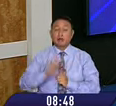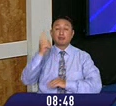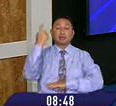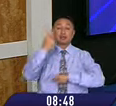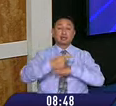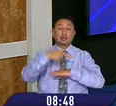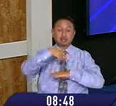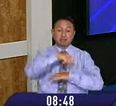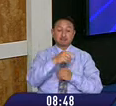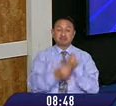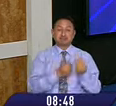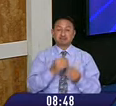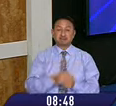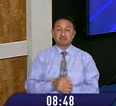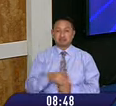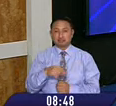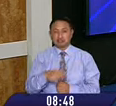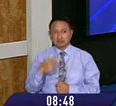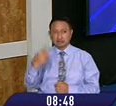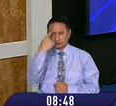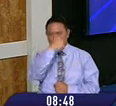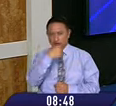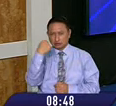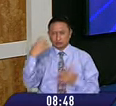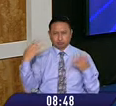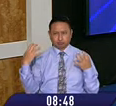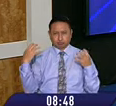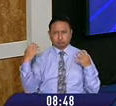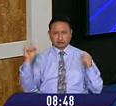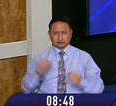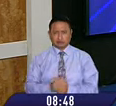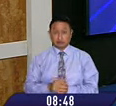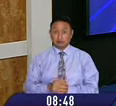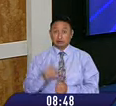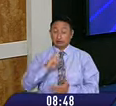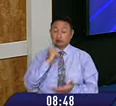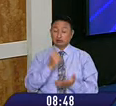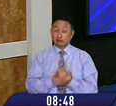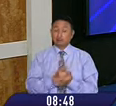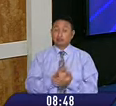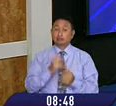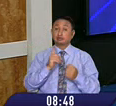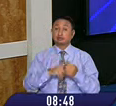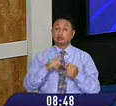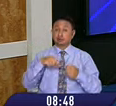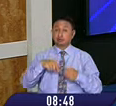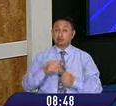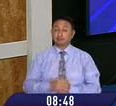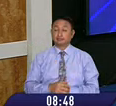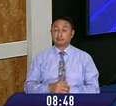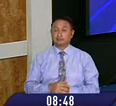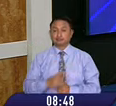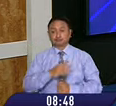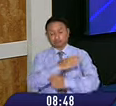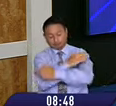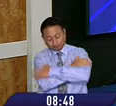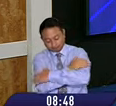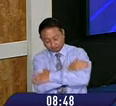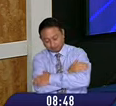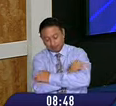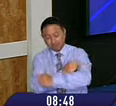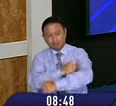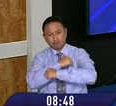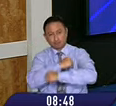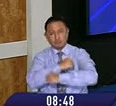trabajo. Ahí lo vimos con cara tensa, obviamente tiene mucho trabajo en la primera ciudad del Ecuador. Así que el abrazo siempre